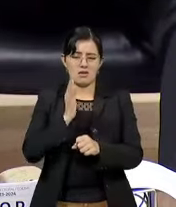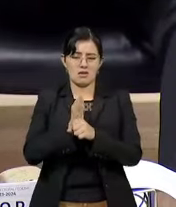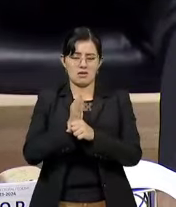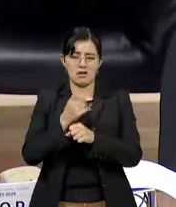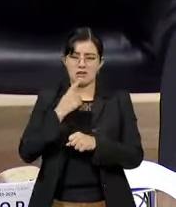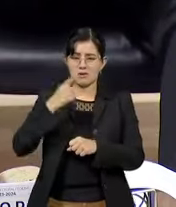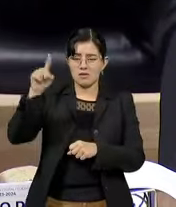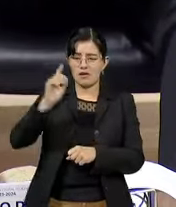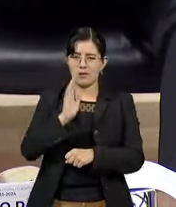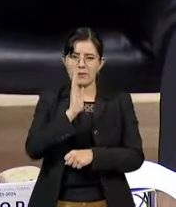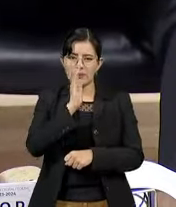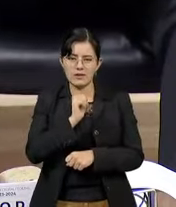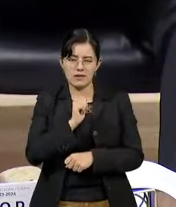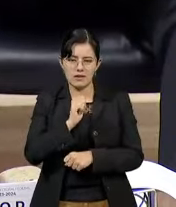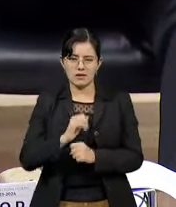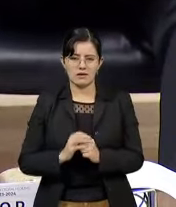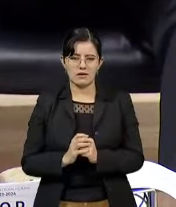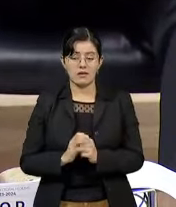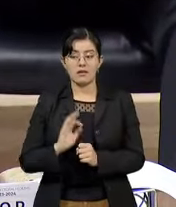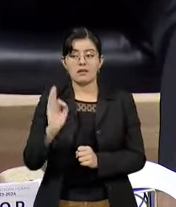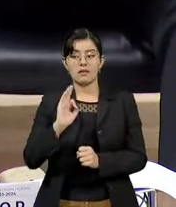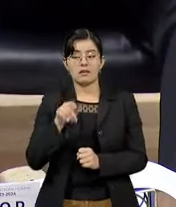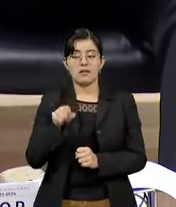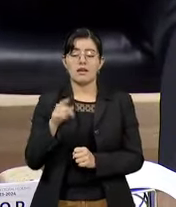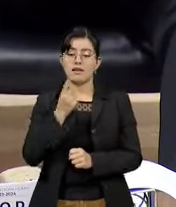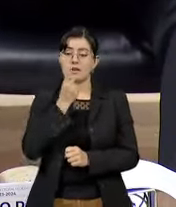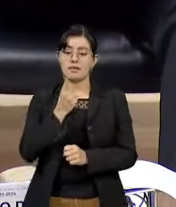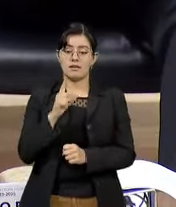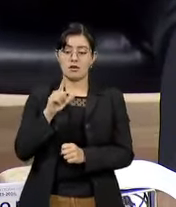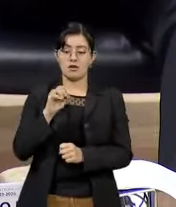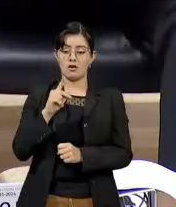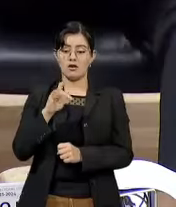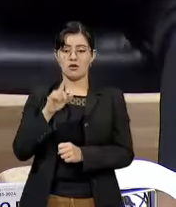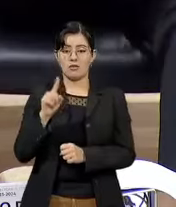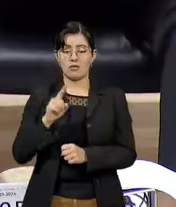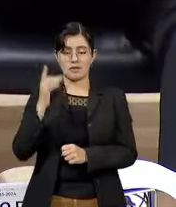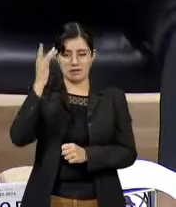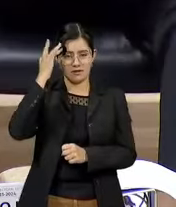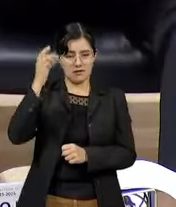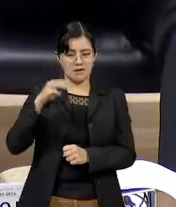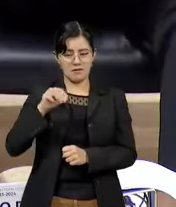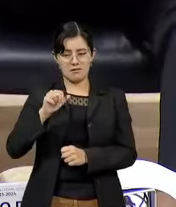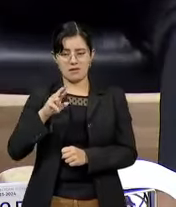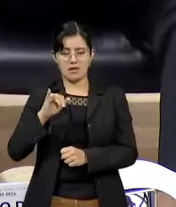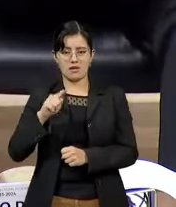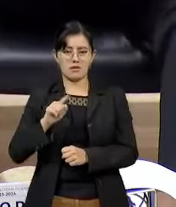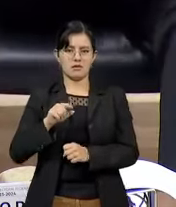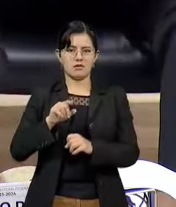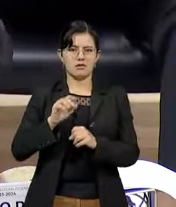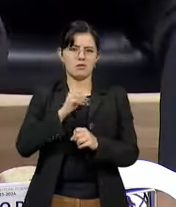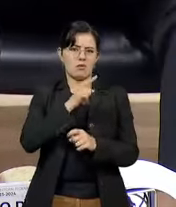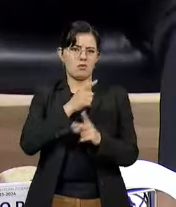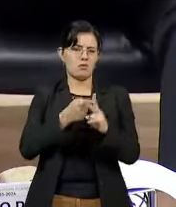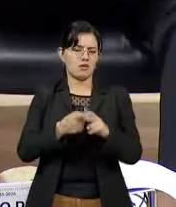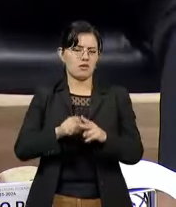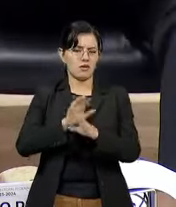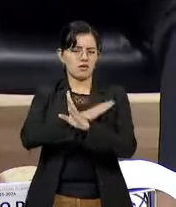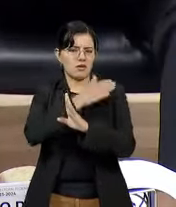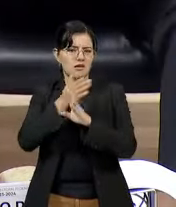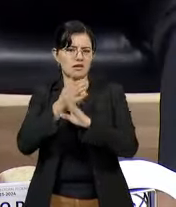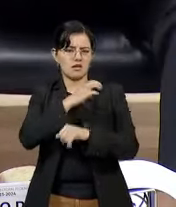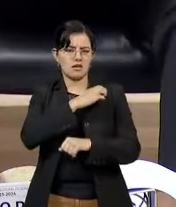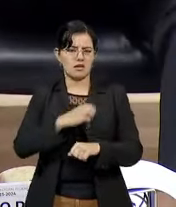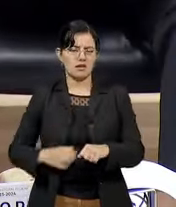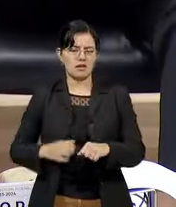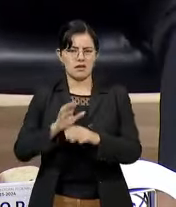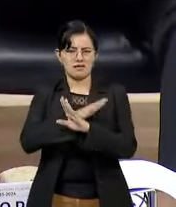impugnaciones o sea que si en su libertad de expresión López San Martín empieza a despotricar contra nuestra otra candidata Ah pues está muy bien porque ya no